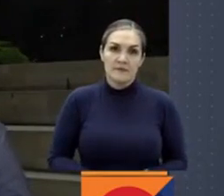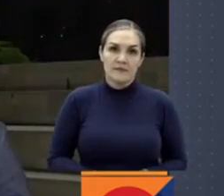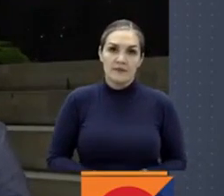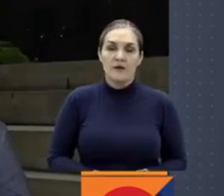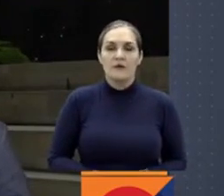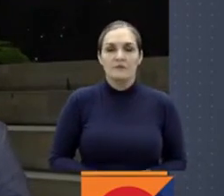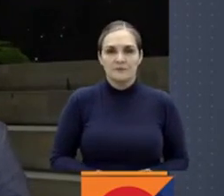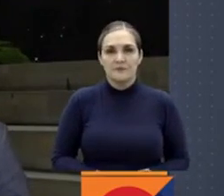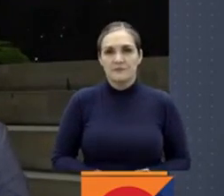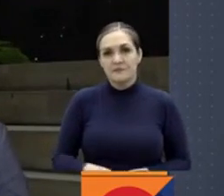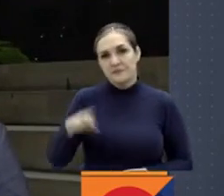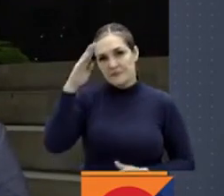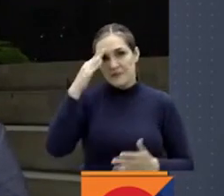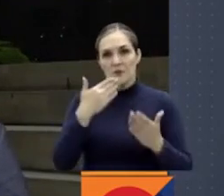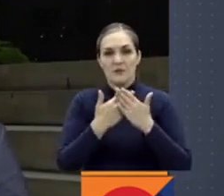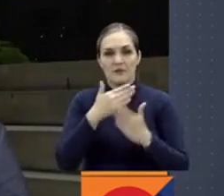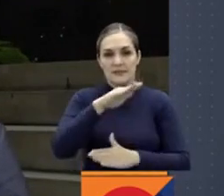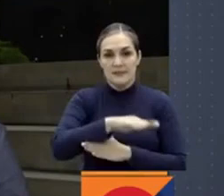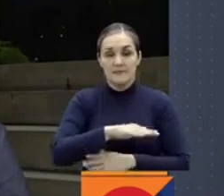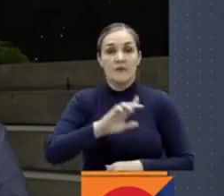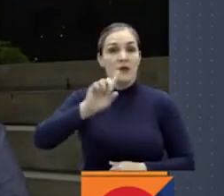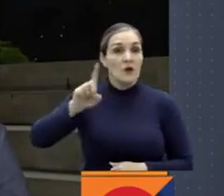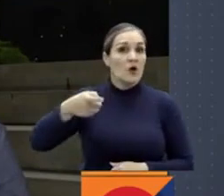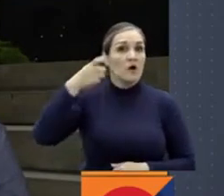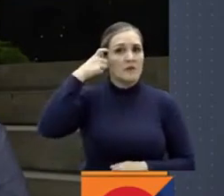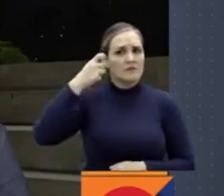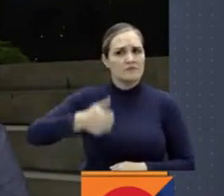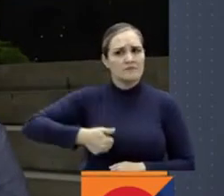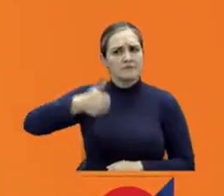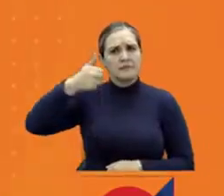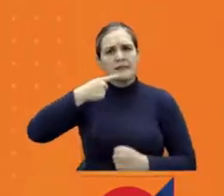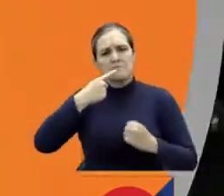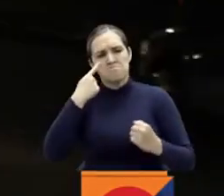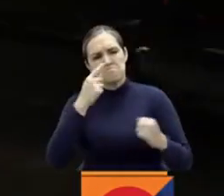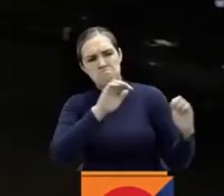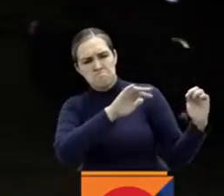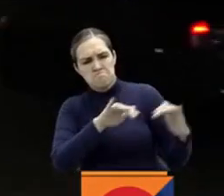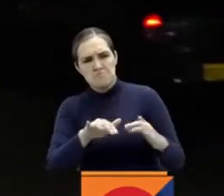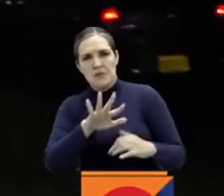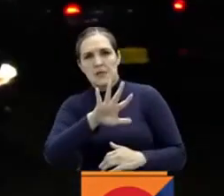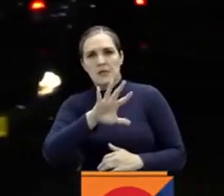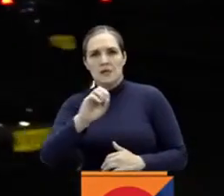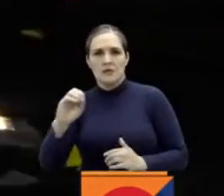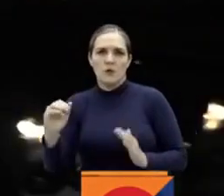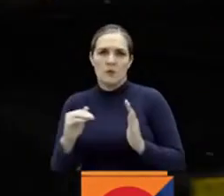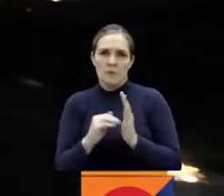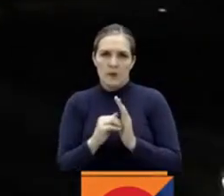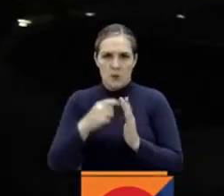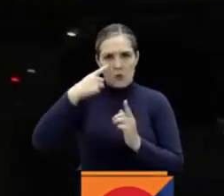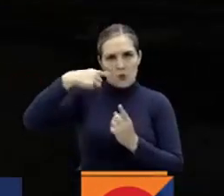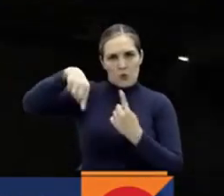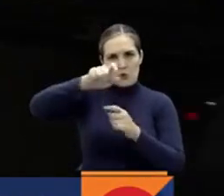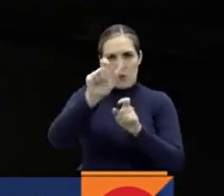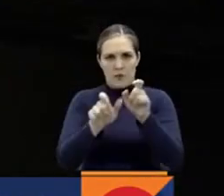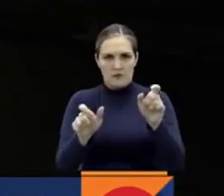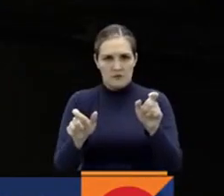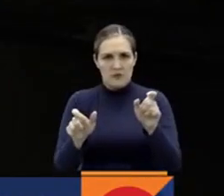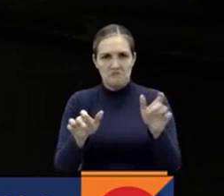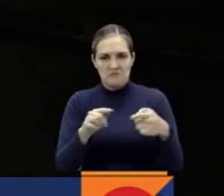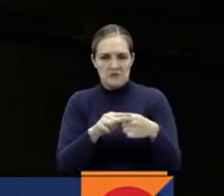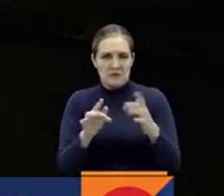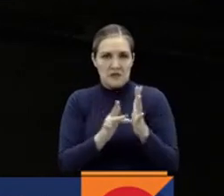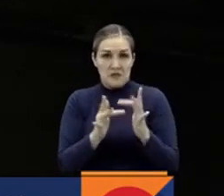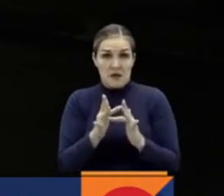Damaris y televidentes, muy buenas tardes. La gobernación tenía proyectado la presencia de 500.000 turistas en el transcurso de la Semana Santa.